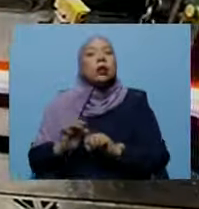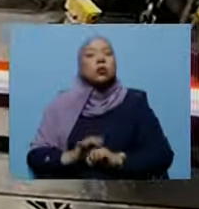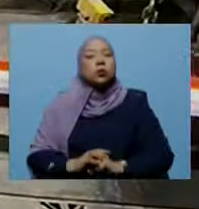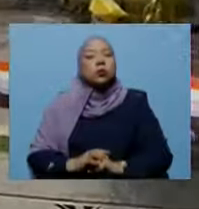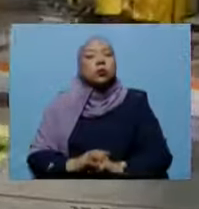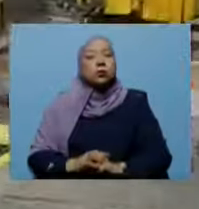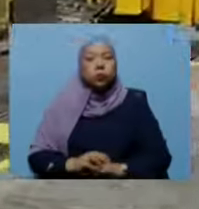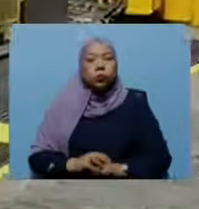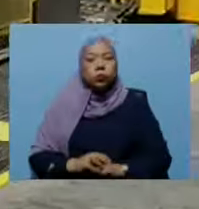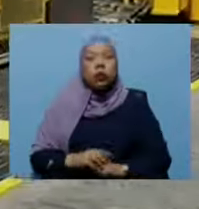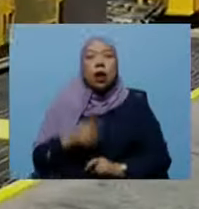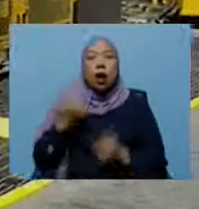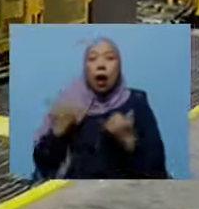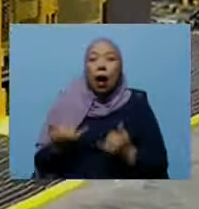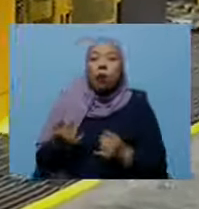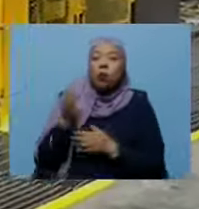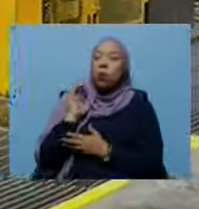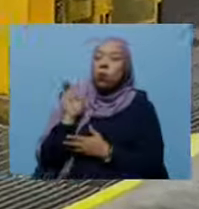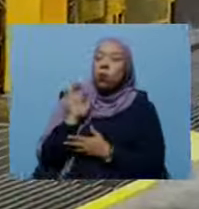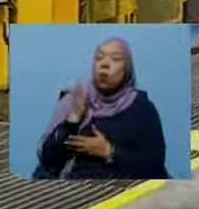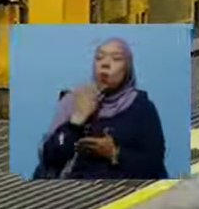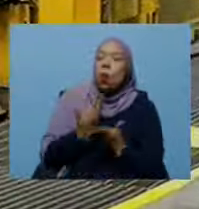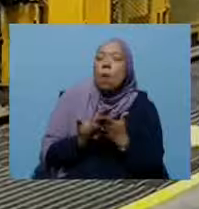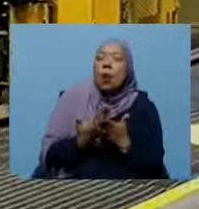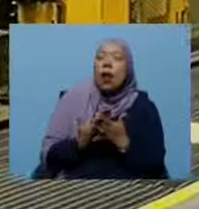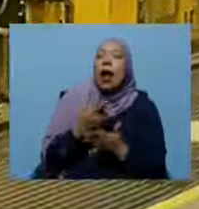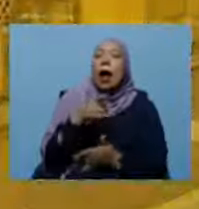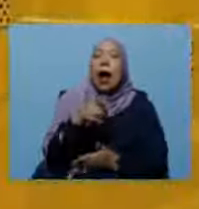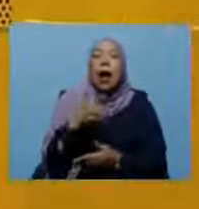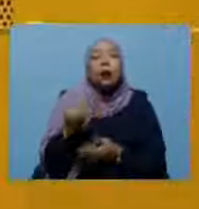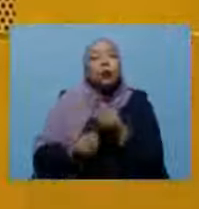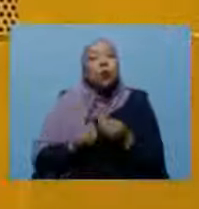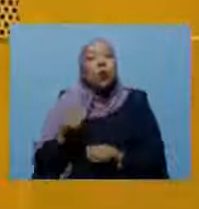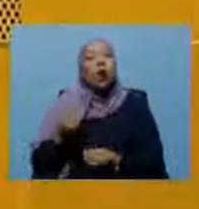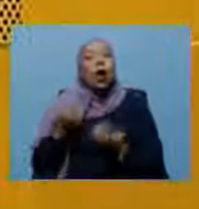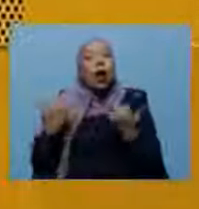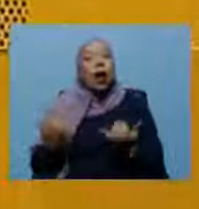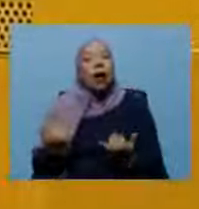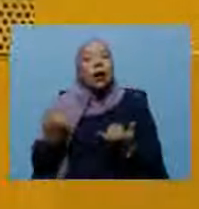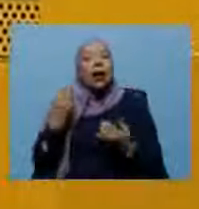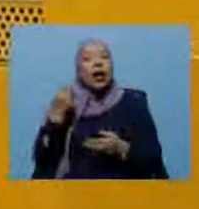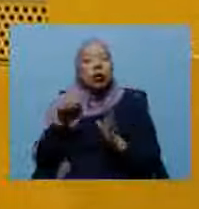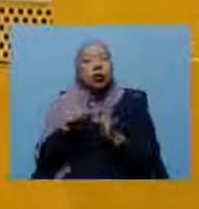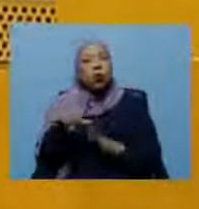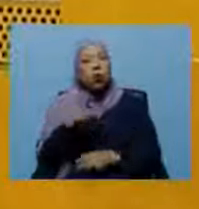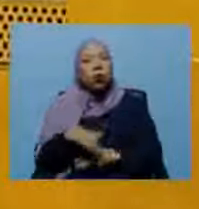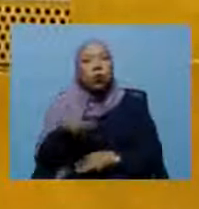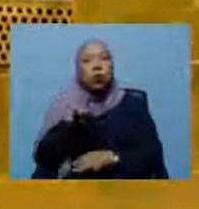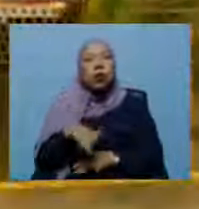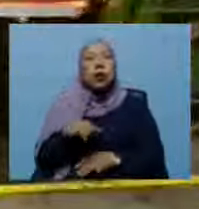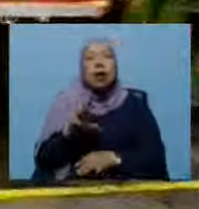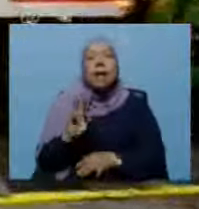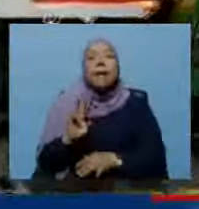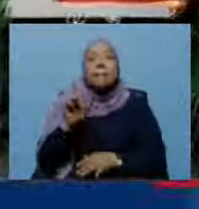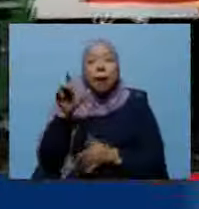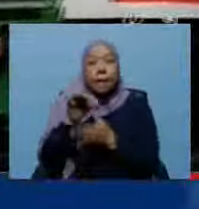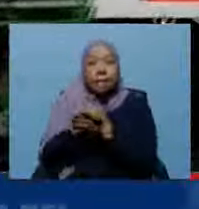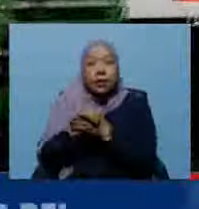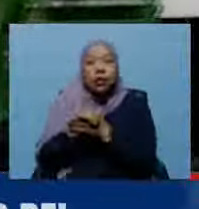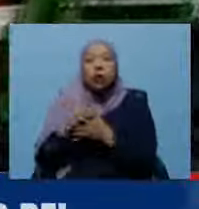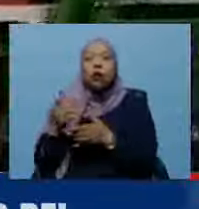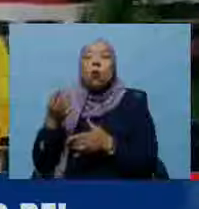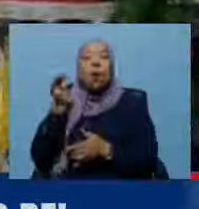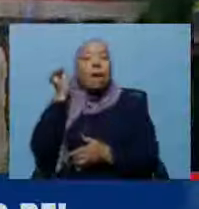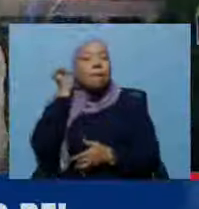Y estuvimos conversando los planes, porque tenemos que llevar este complejo, Ramón Miranda,